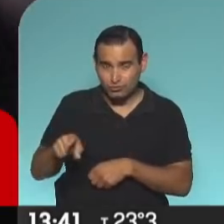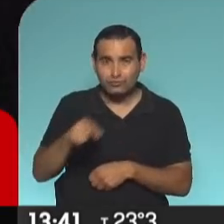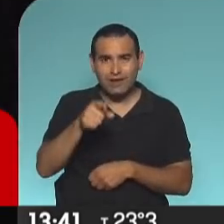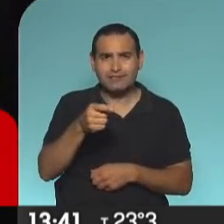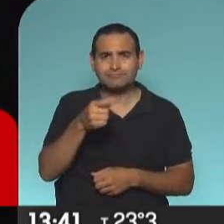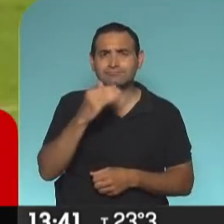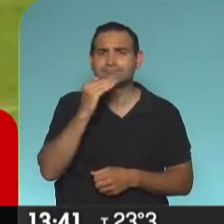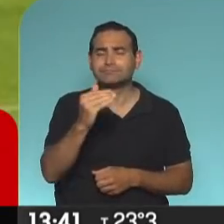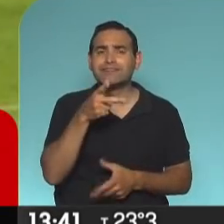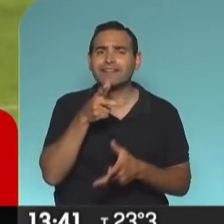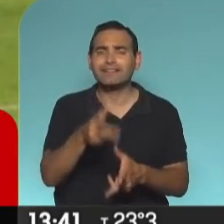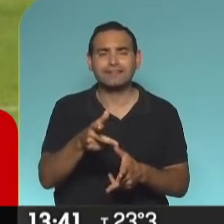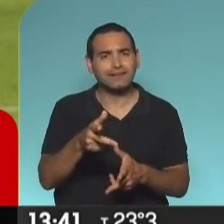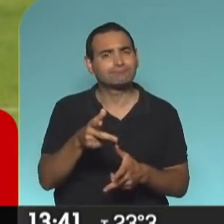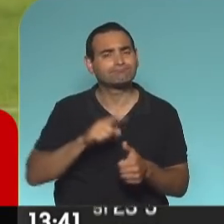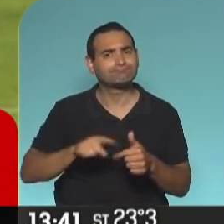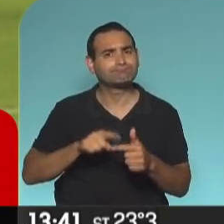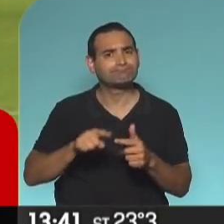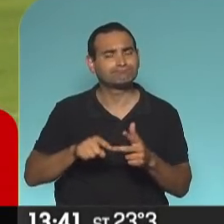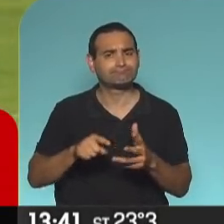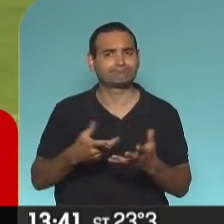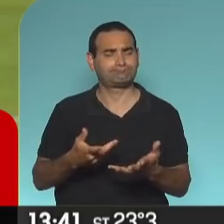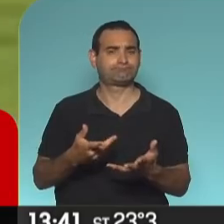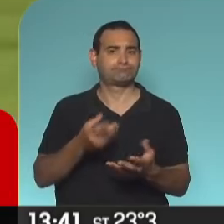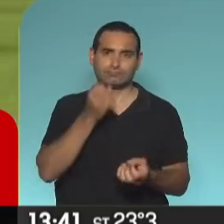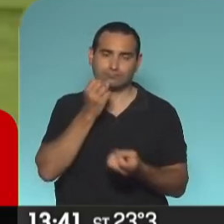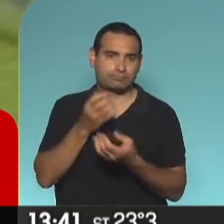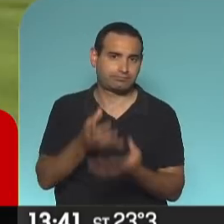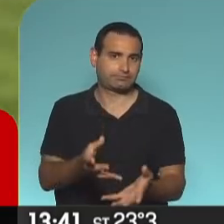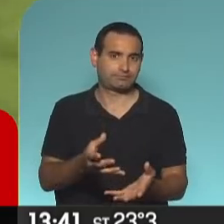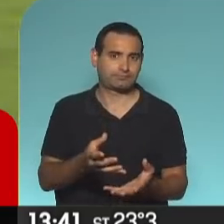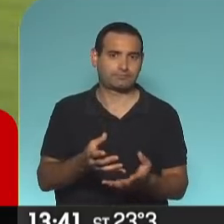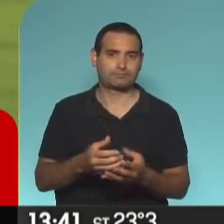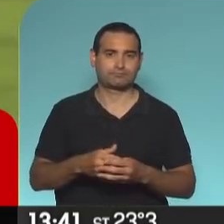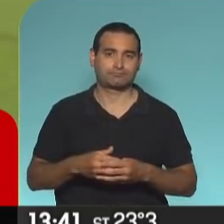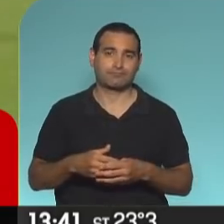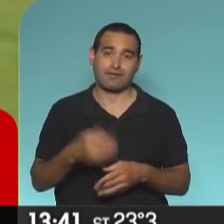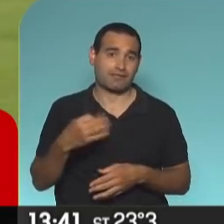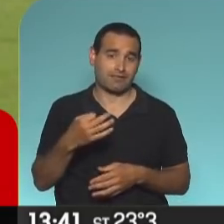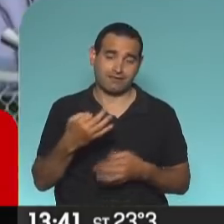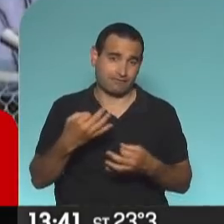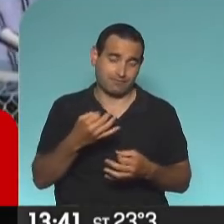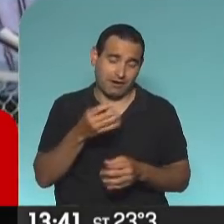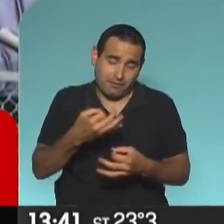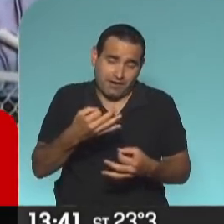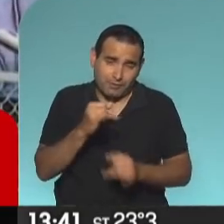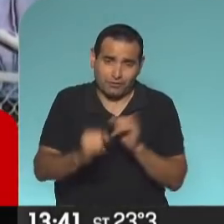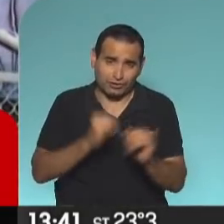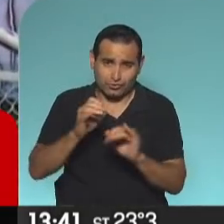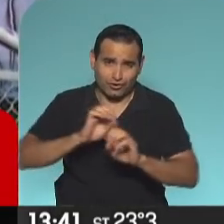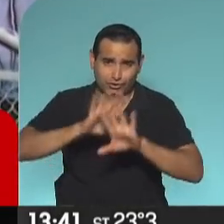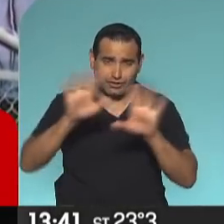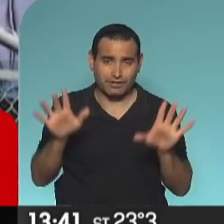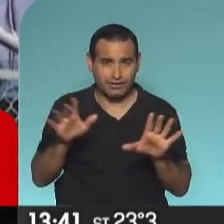decir algunas barbaridades que tenían que aclararse, porque se hablaba